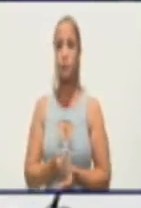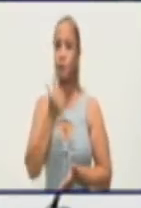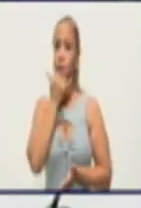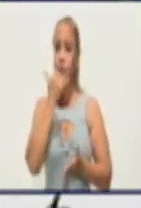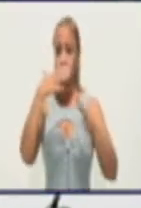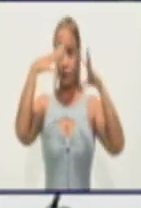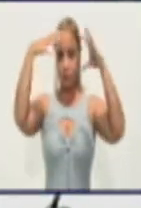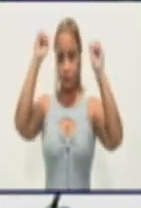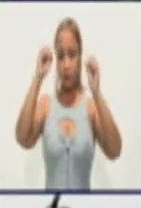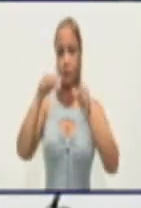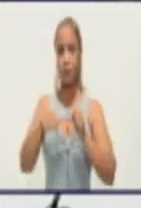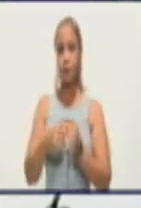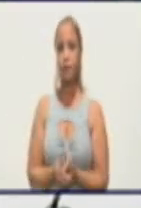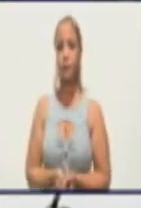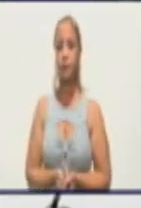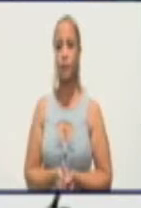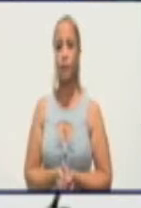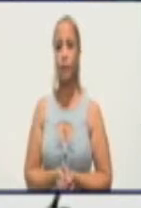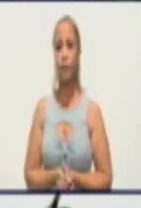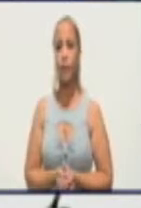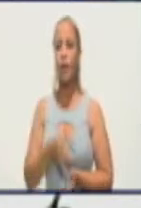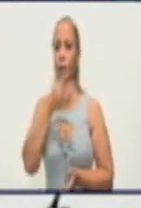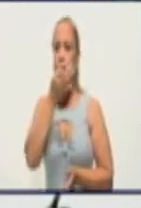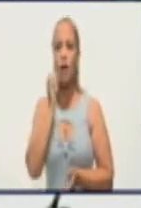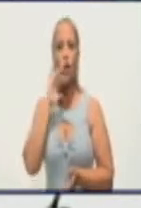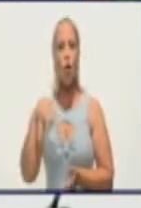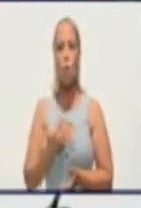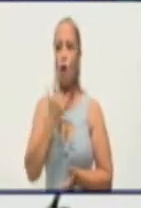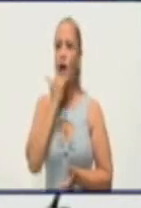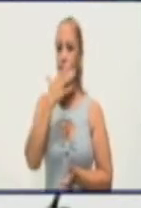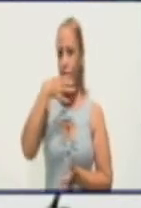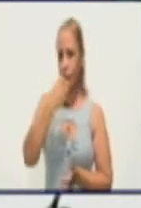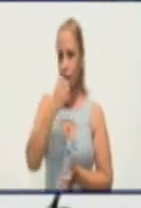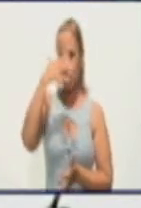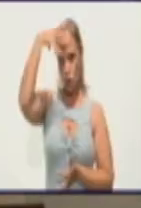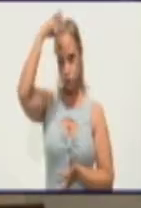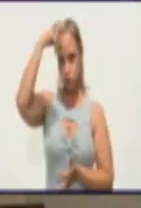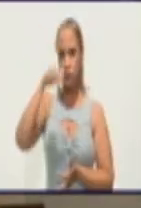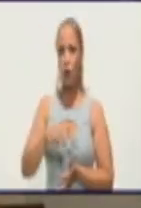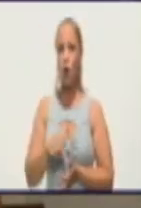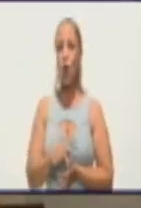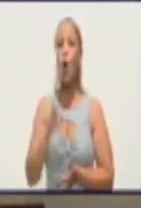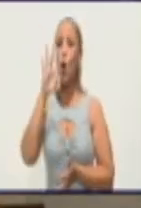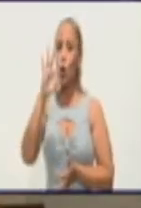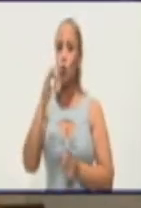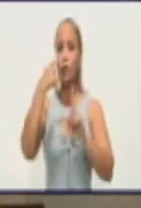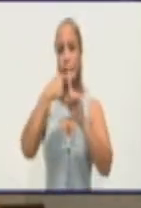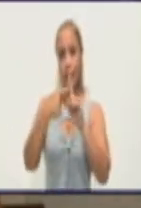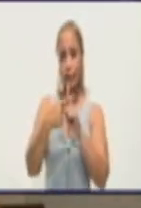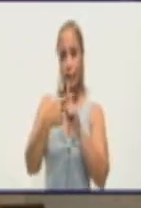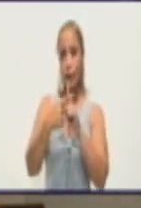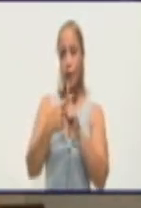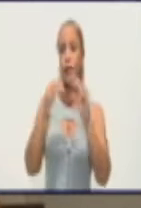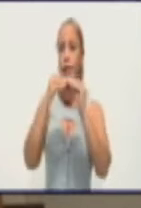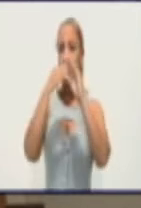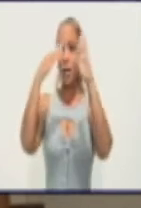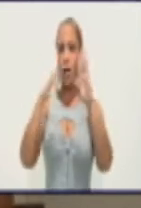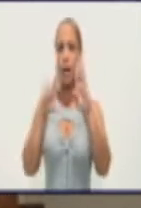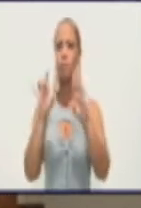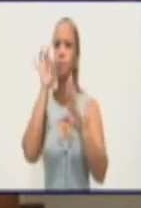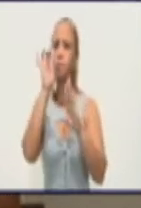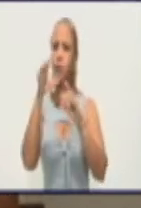cómo va a ser la afectación ya para decir a las 8 y 30 de la mañana había 15m agua afectado a las